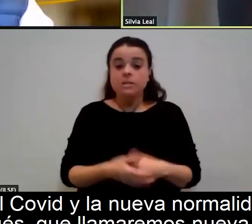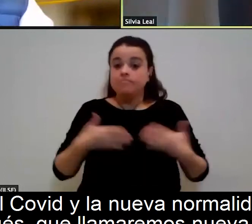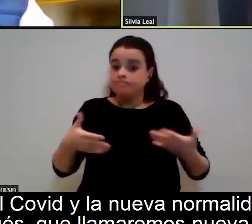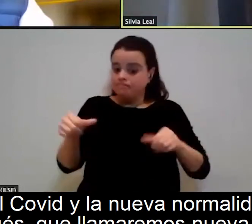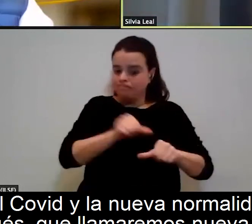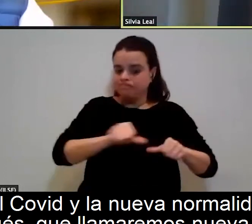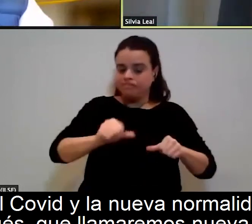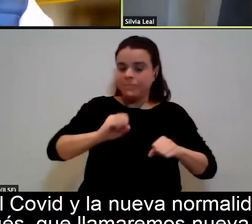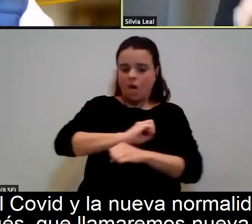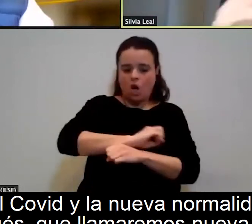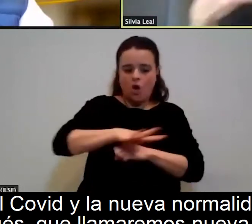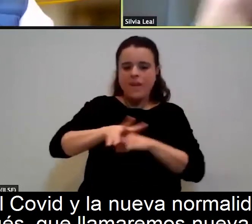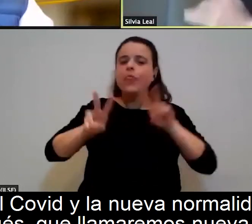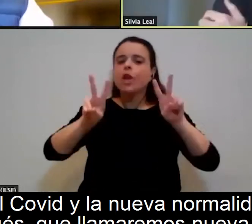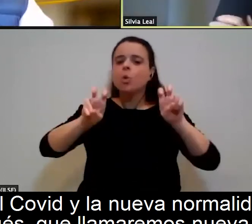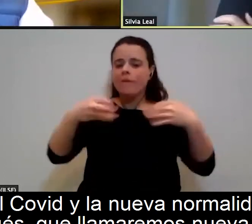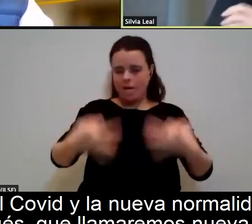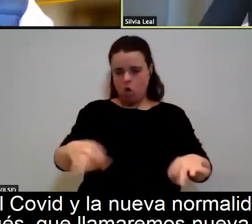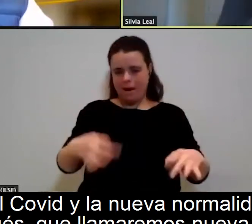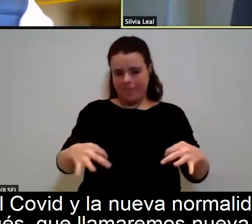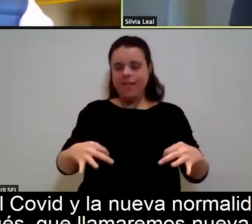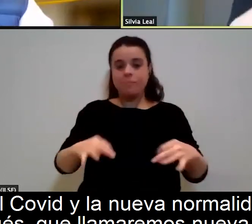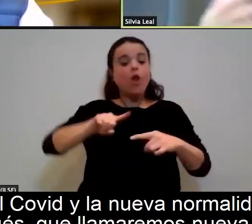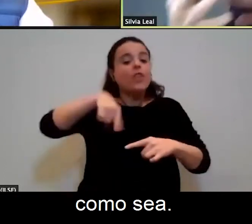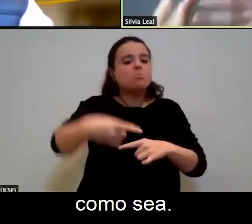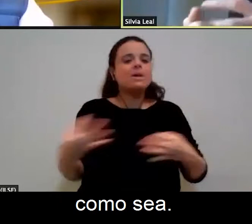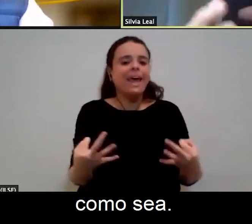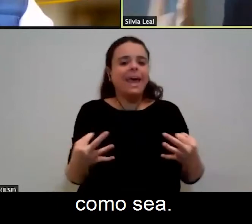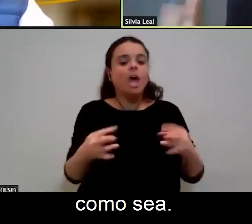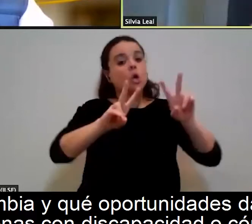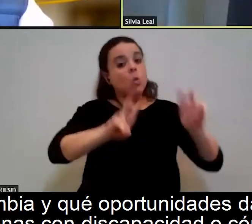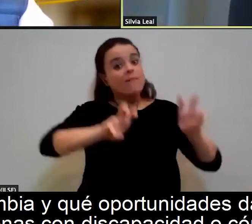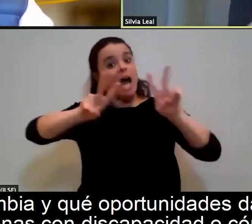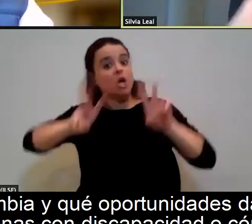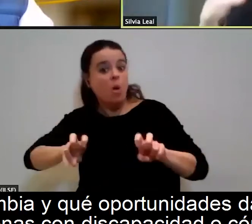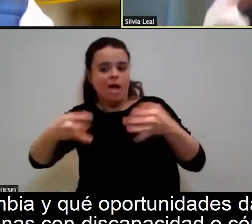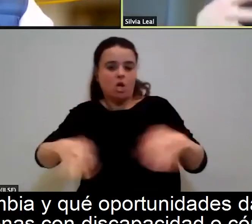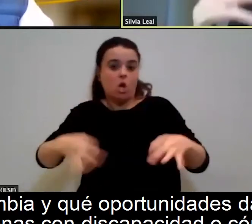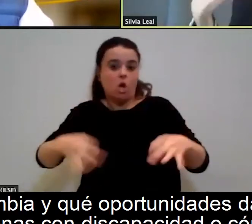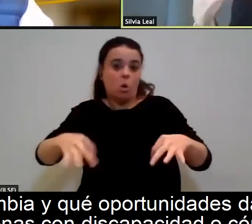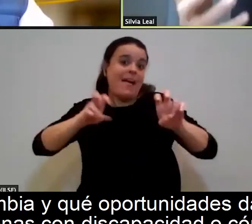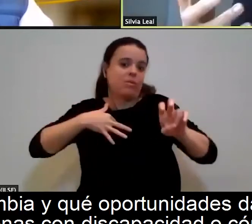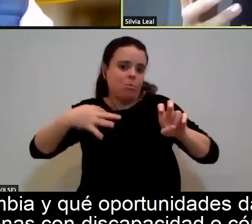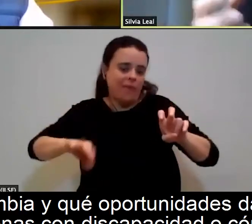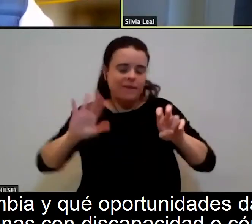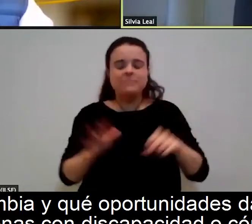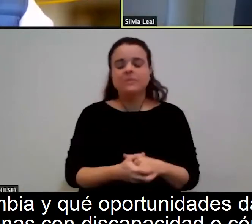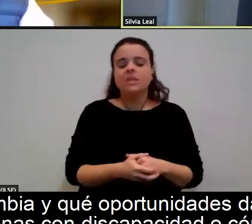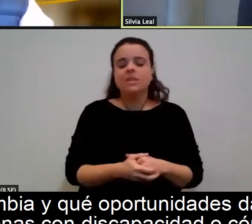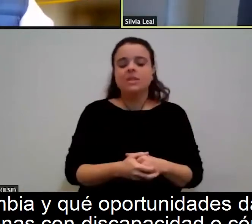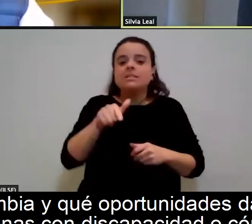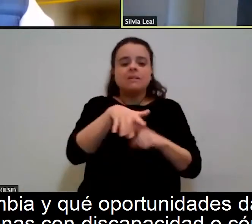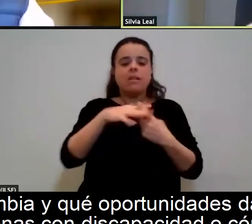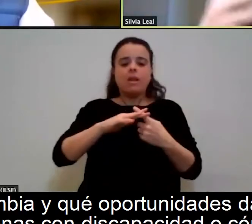la nueva normalidad, pero sobre todo de qué es lo que va a venir después, que llamaremos la nueva normalidad o como sea, ¿no? Entonces, todo esto cómo cambia y